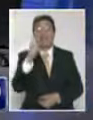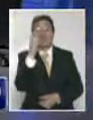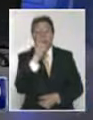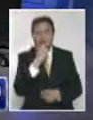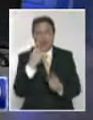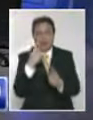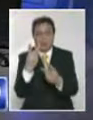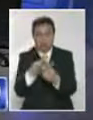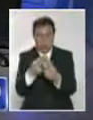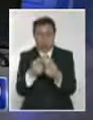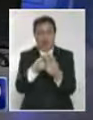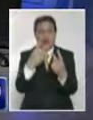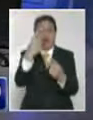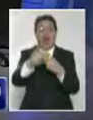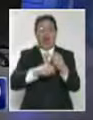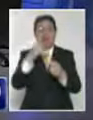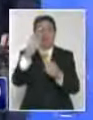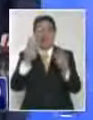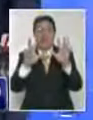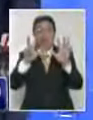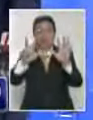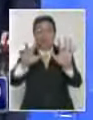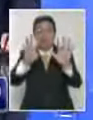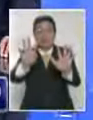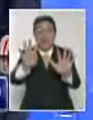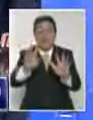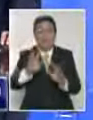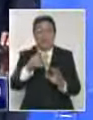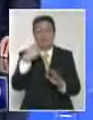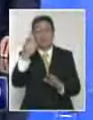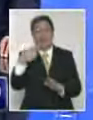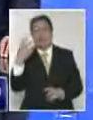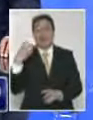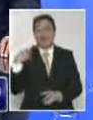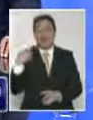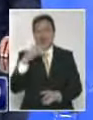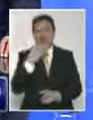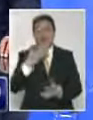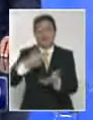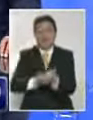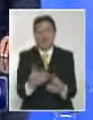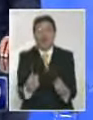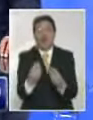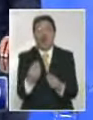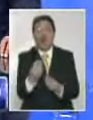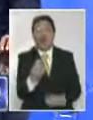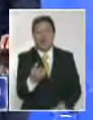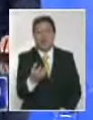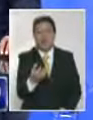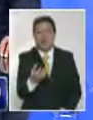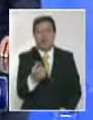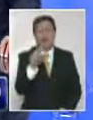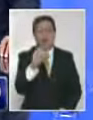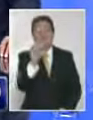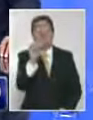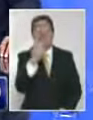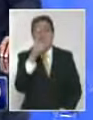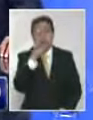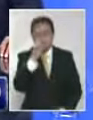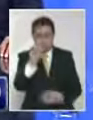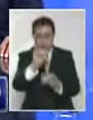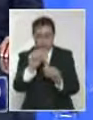Estamos hablando del año 89 mataron a Jecar Negme. Entonces, siguió, o sea, igual. Yo estuve, y con esto termino, un minutito, yo estuve en